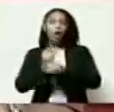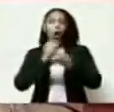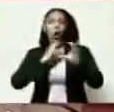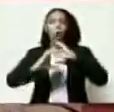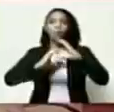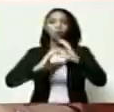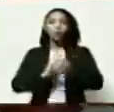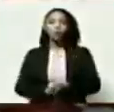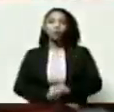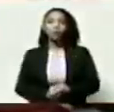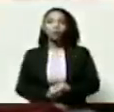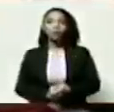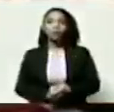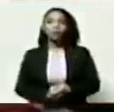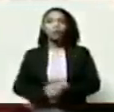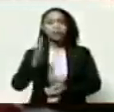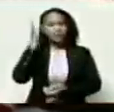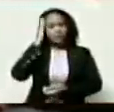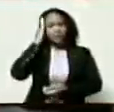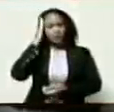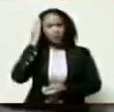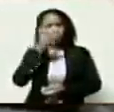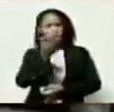Comunicaciones. ¿Sabían eso?